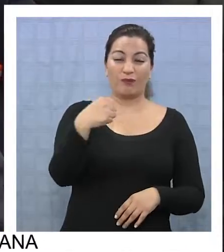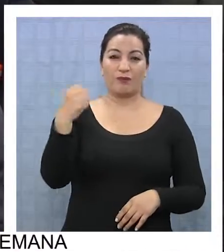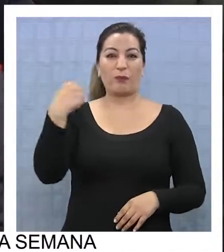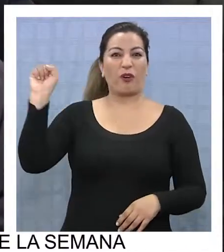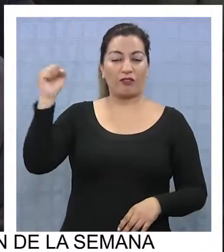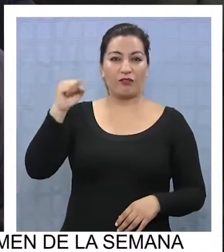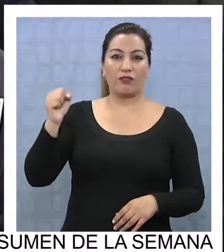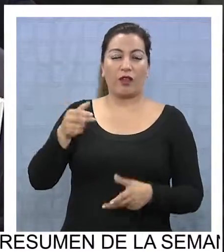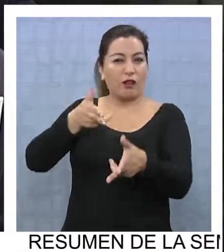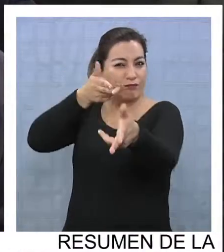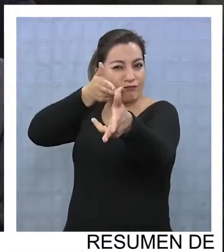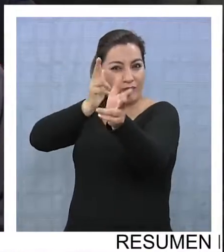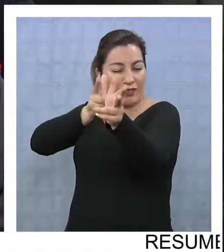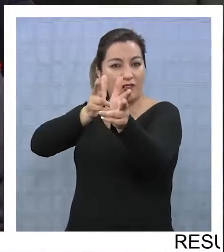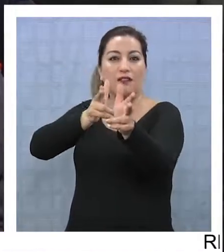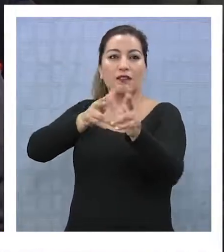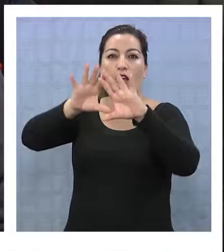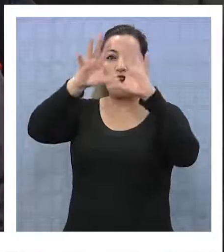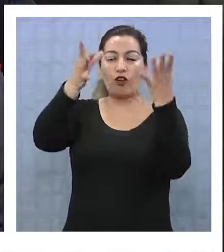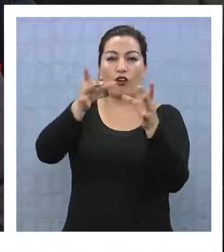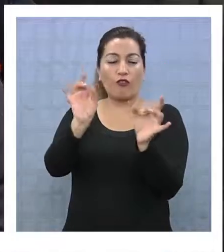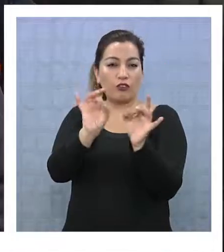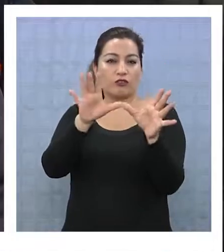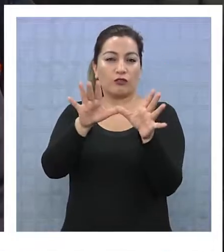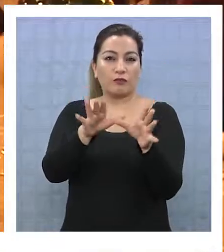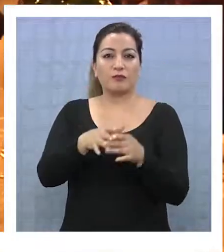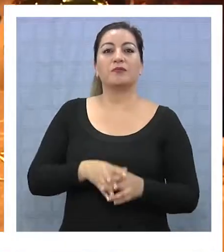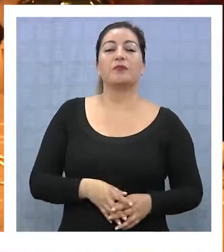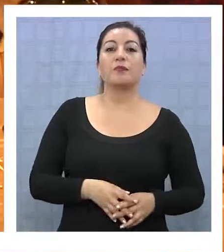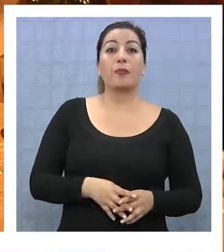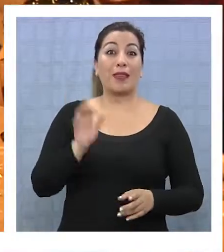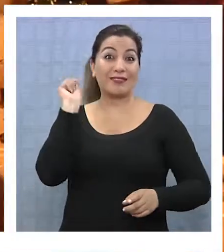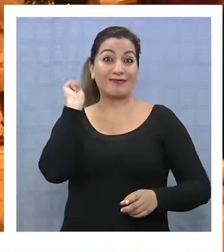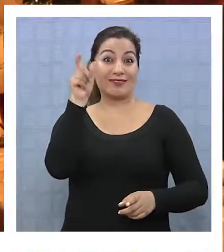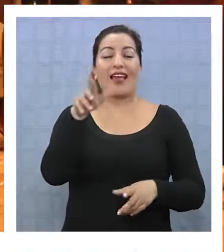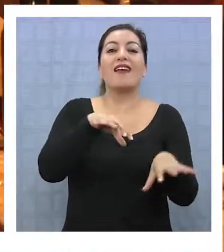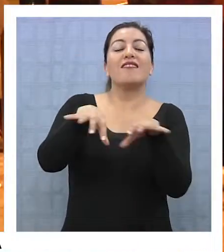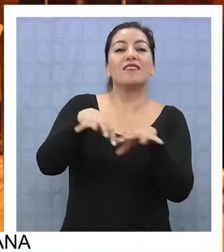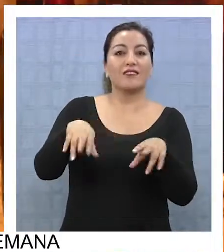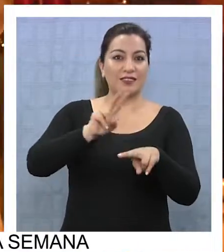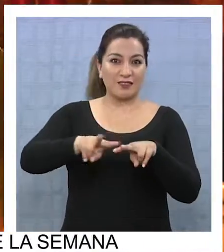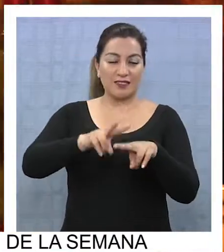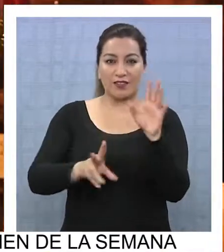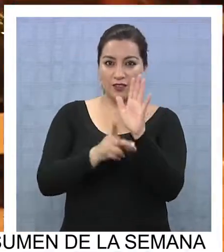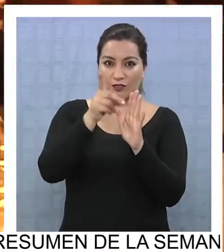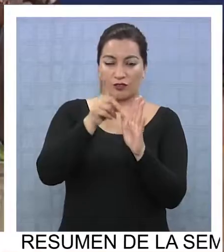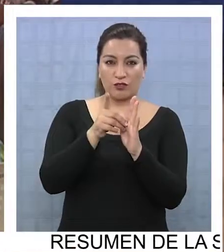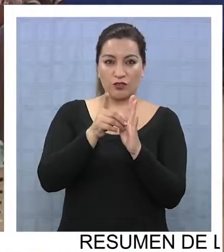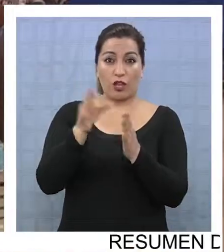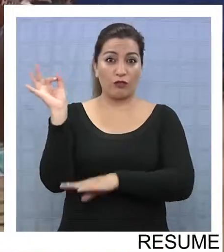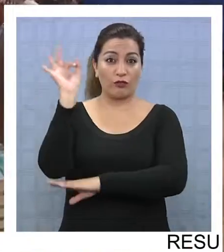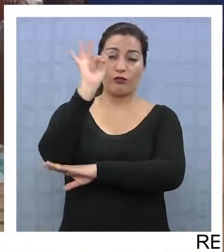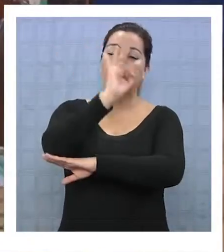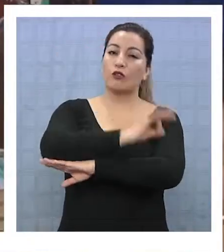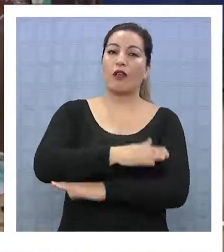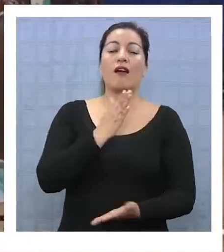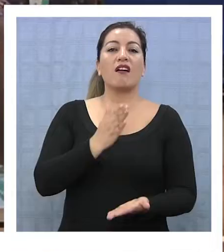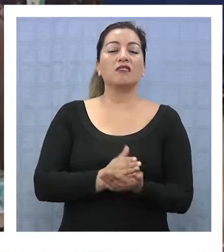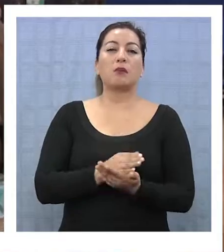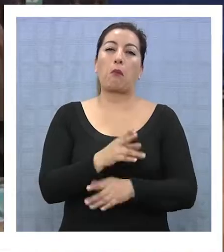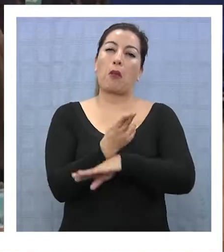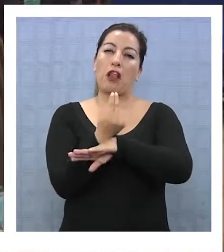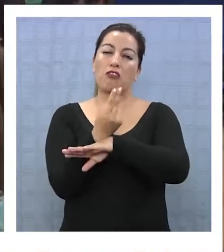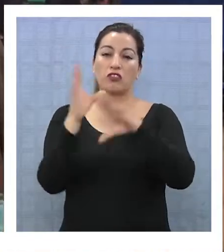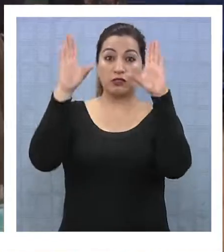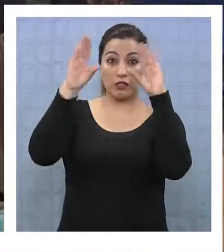el rifle con postón, los globos con sorpresa con dardo. Las actividades se desarrollarán durante todo el día hasta la